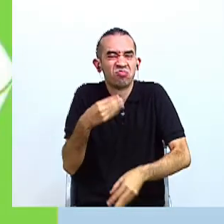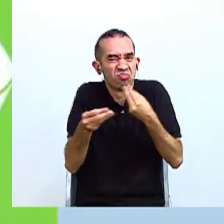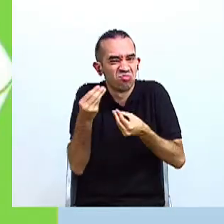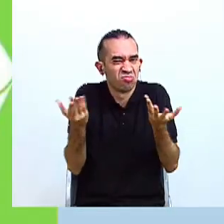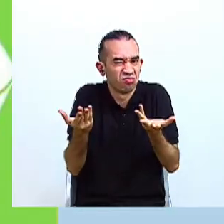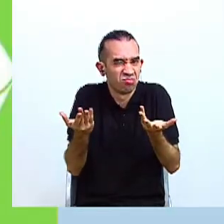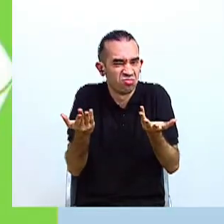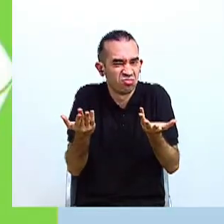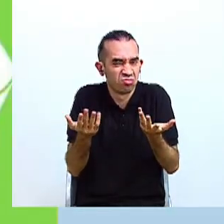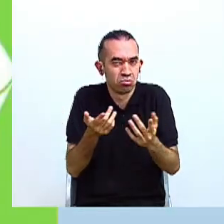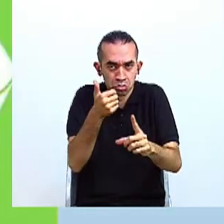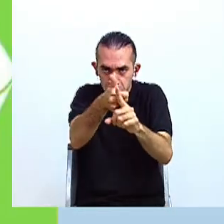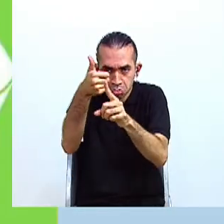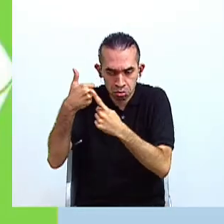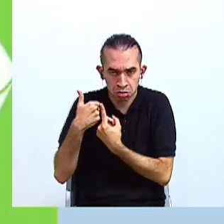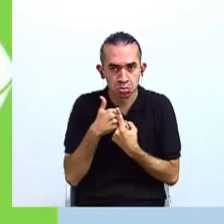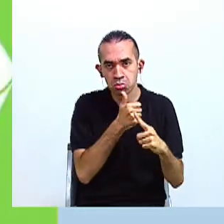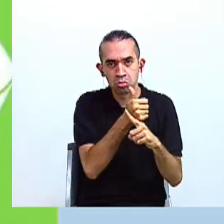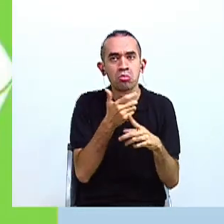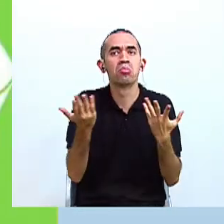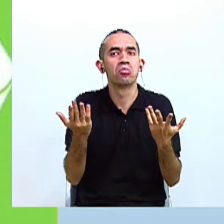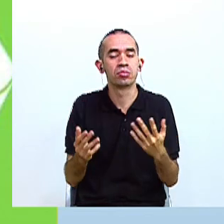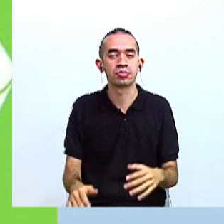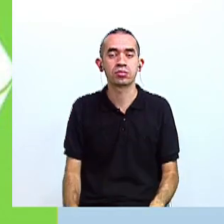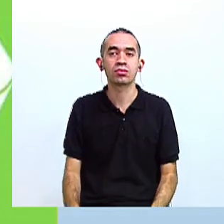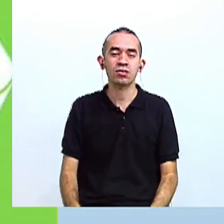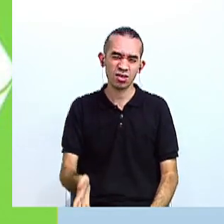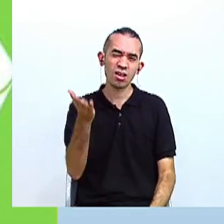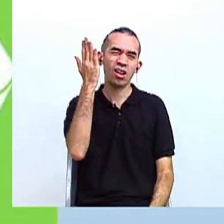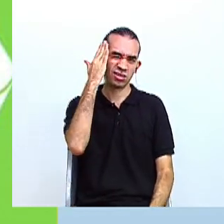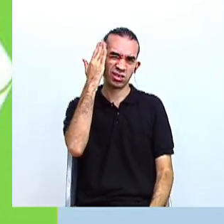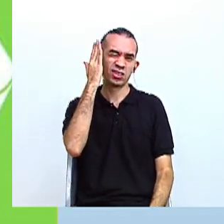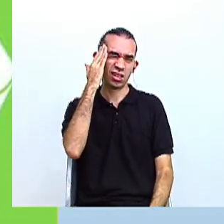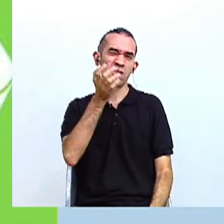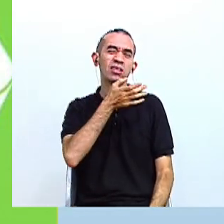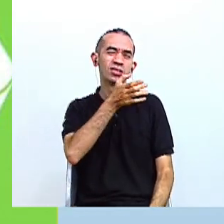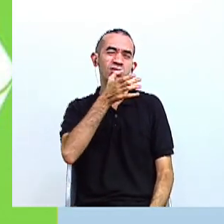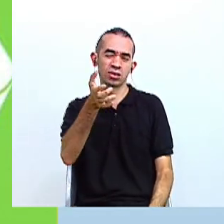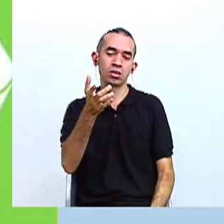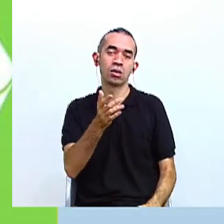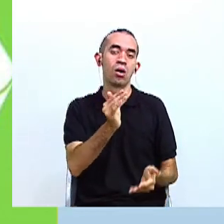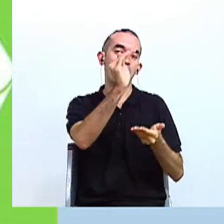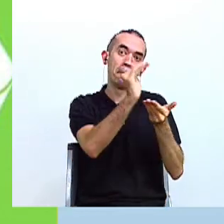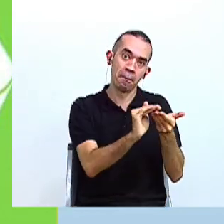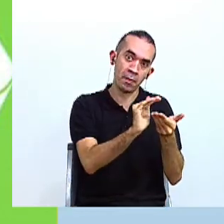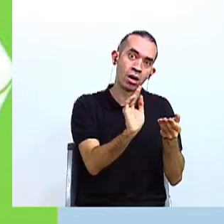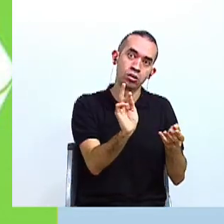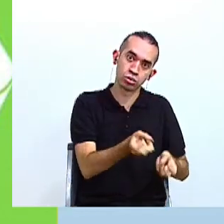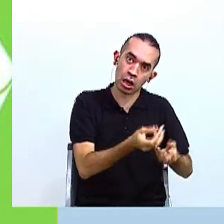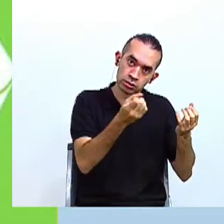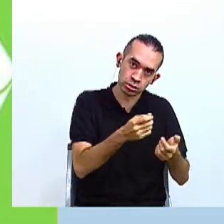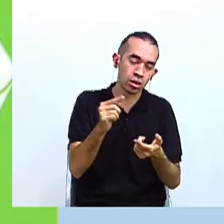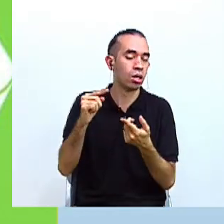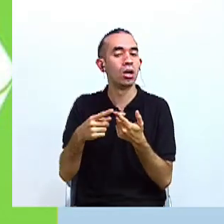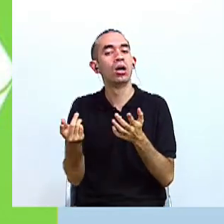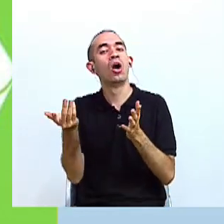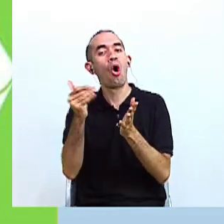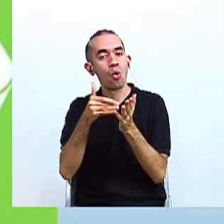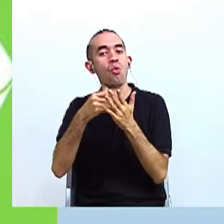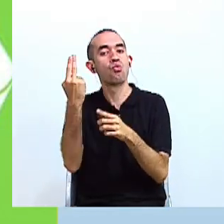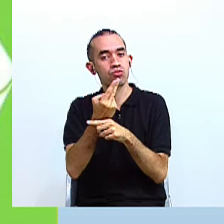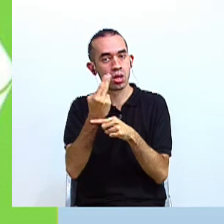entonces cada uno de nosotros? ¿Cuántas veces nos han recomendado reducir, reutilizar y